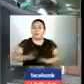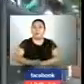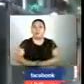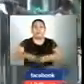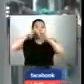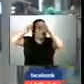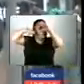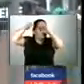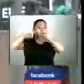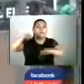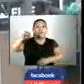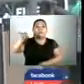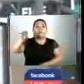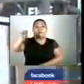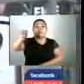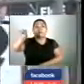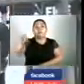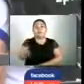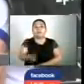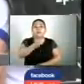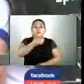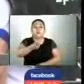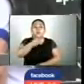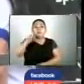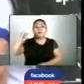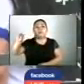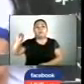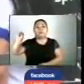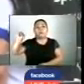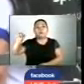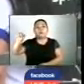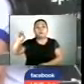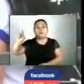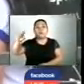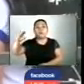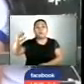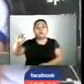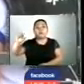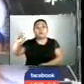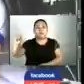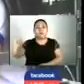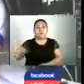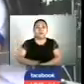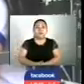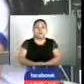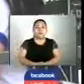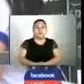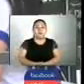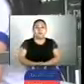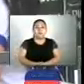Con imágenes de José Zelaya, informó para Noticieros TVM, Marcela Hernández.